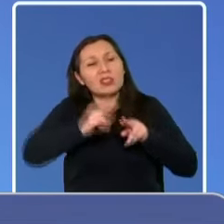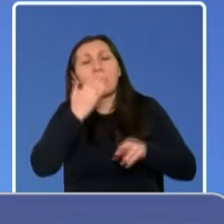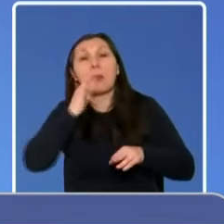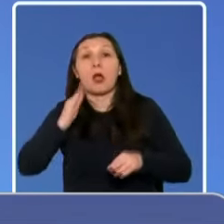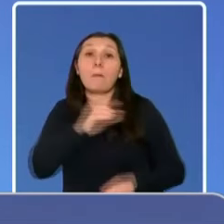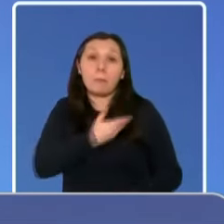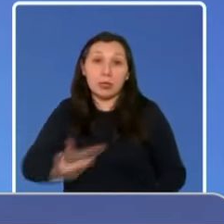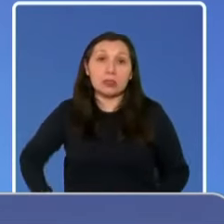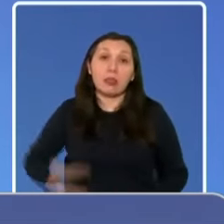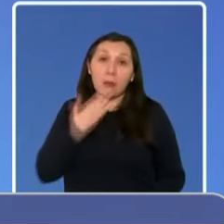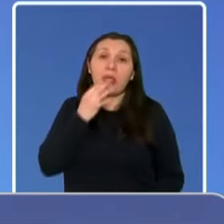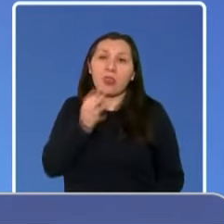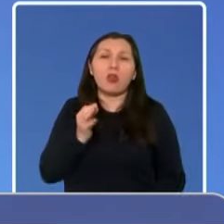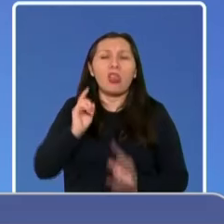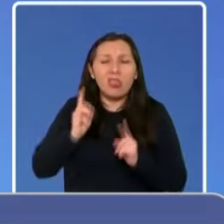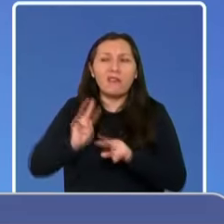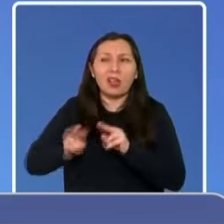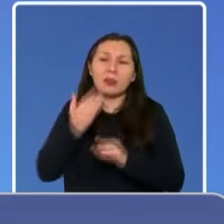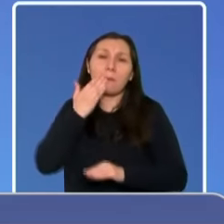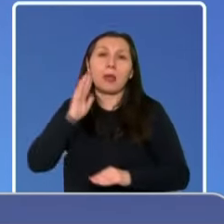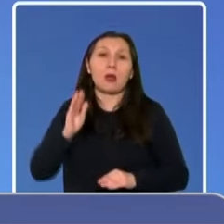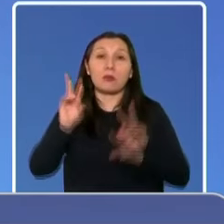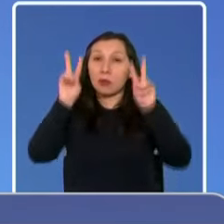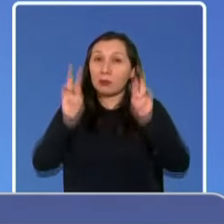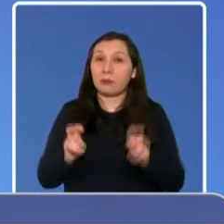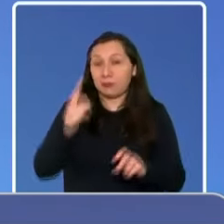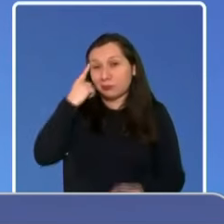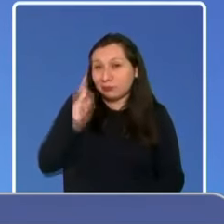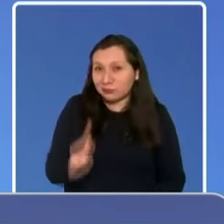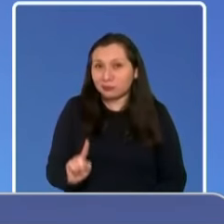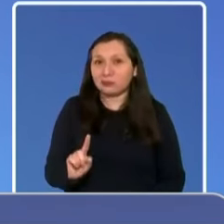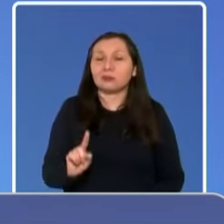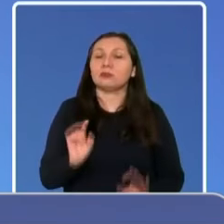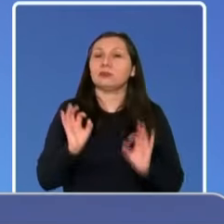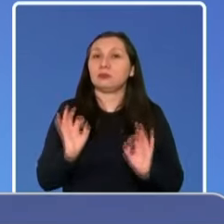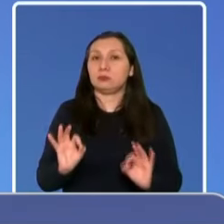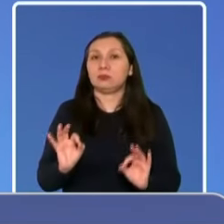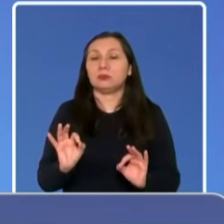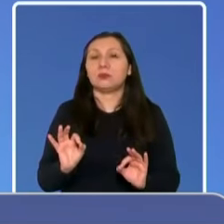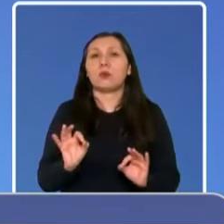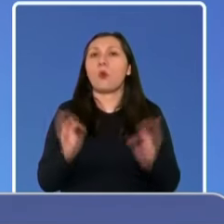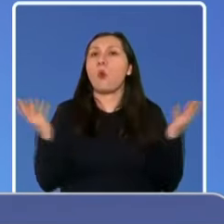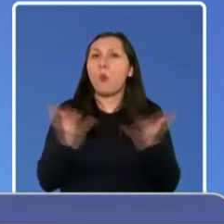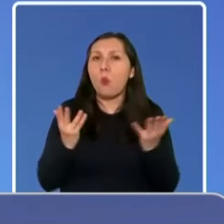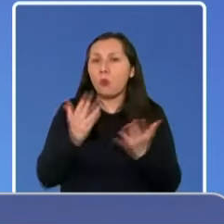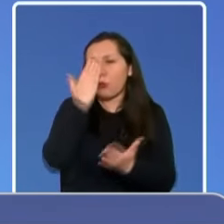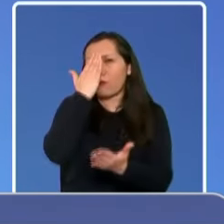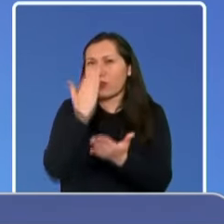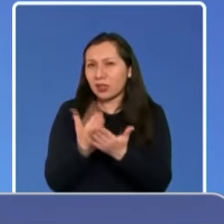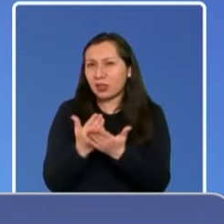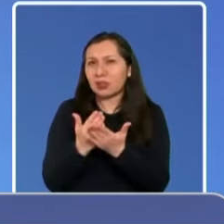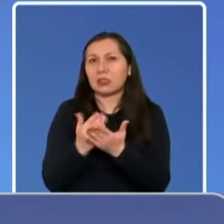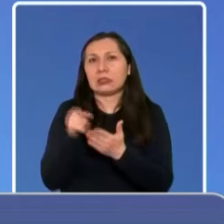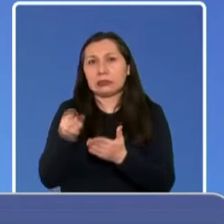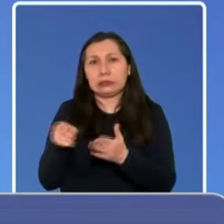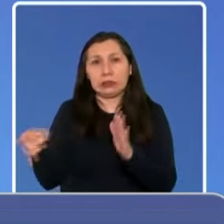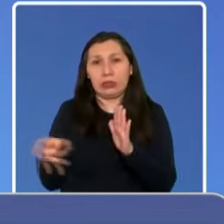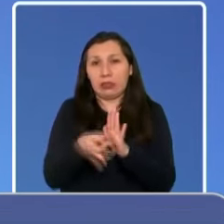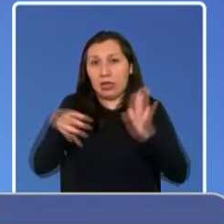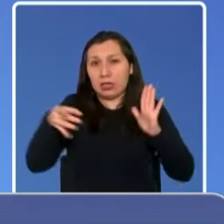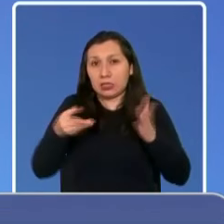propio presidente lo señaló. Pero que lo que respecta particularmente a cómo enfrentar este tipo de